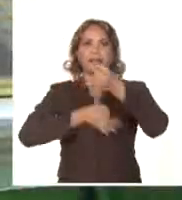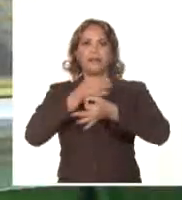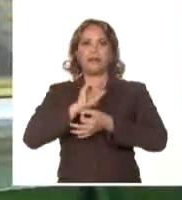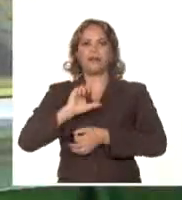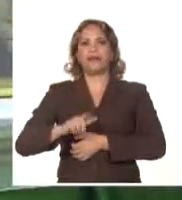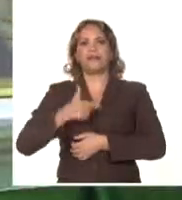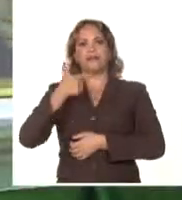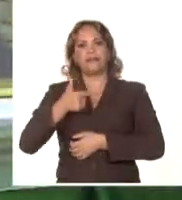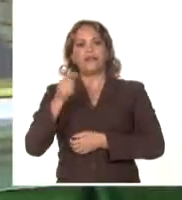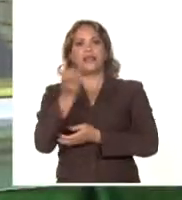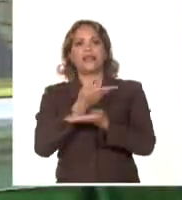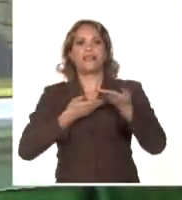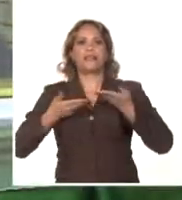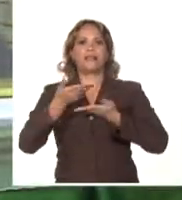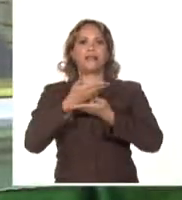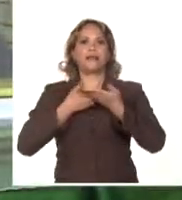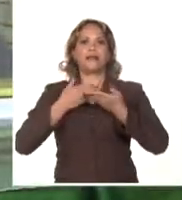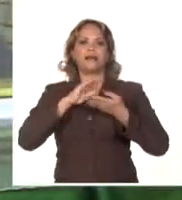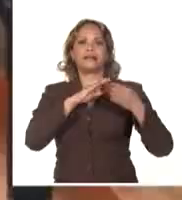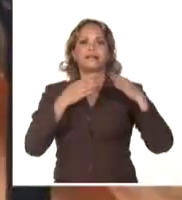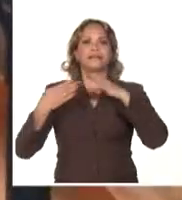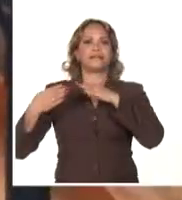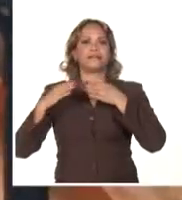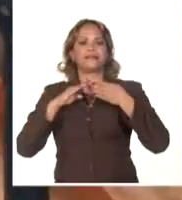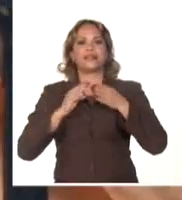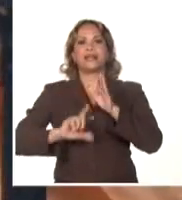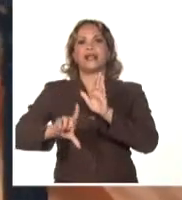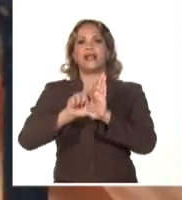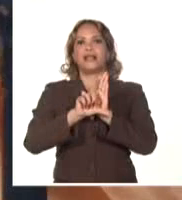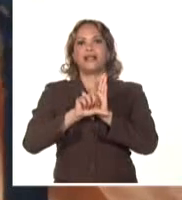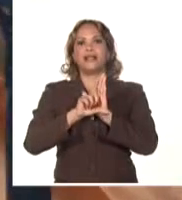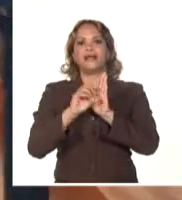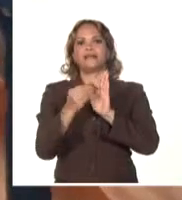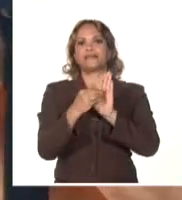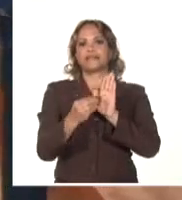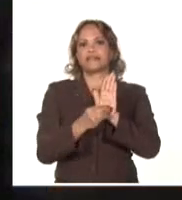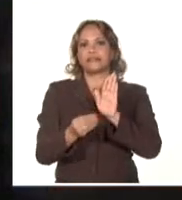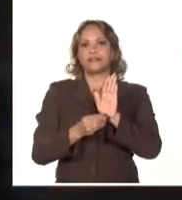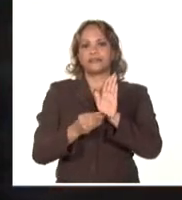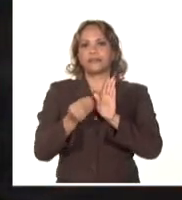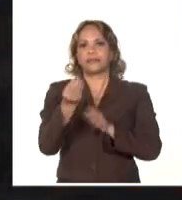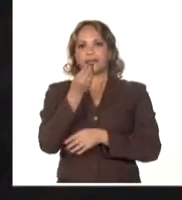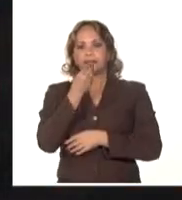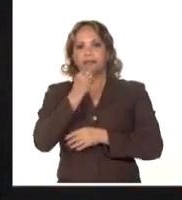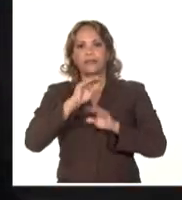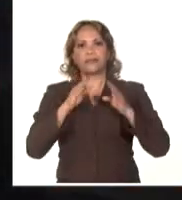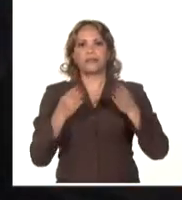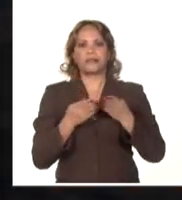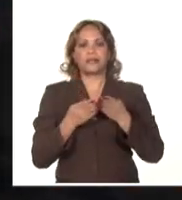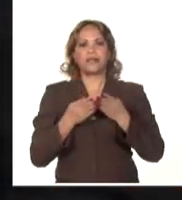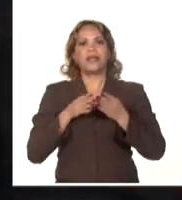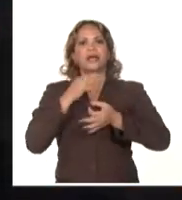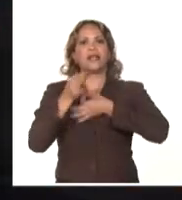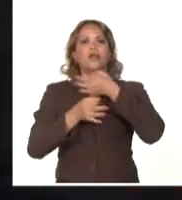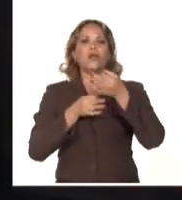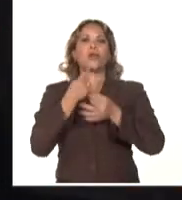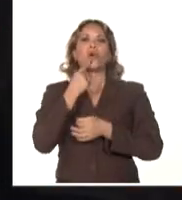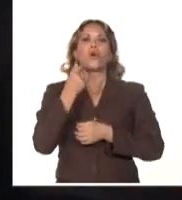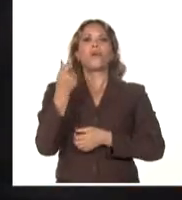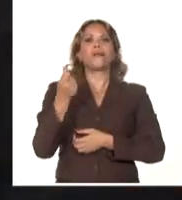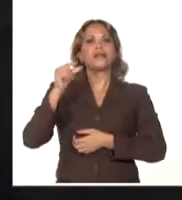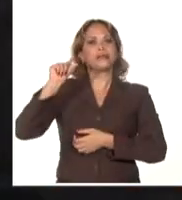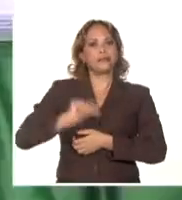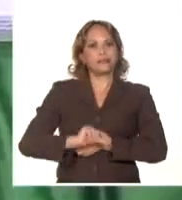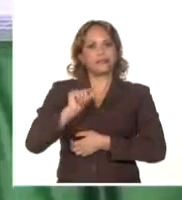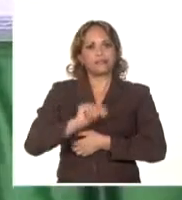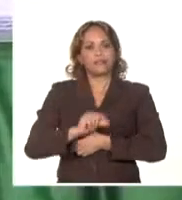el debate sobre la implementación de la Ley de Soberanía Alimentaria, Seguridad Alimentaria y Nutricional. Descentralizar los precios, tener la